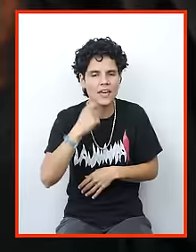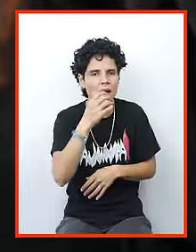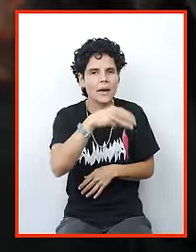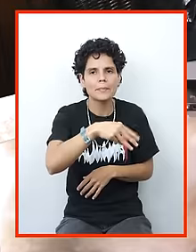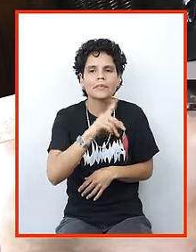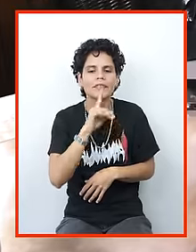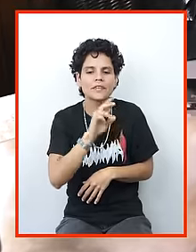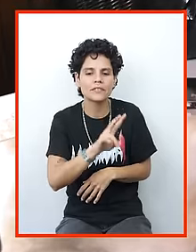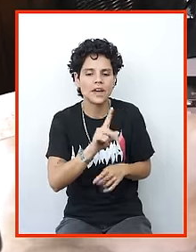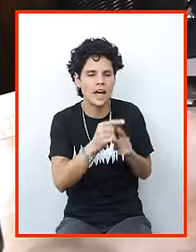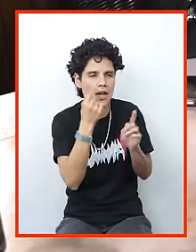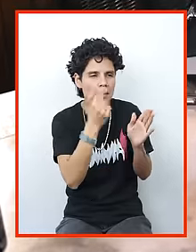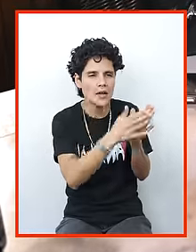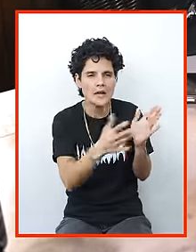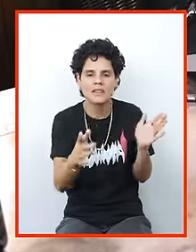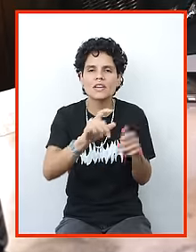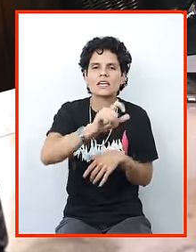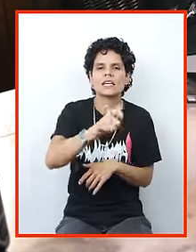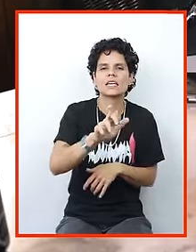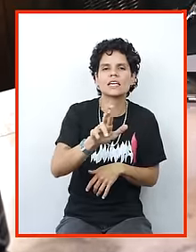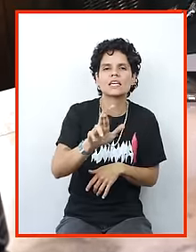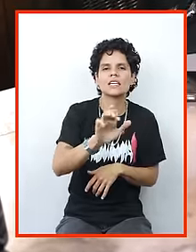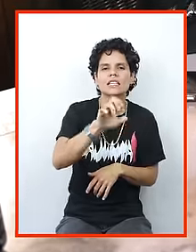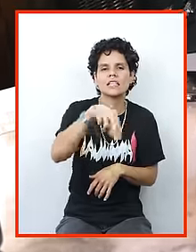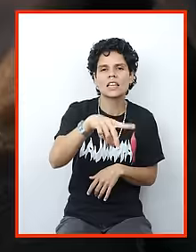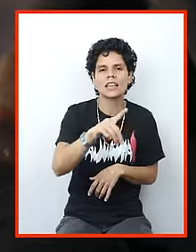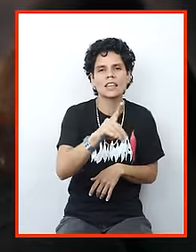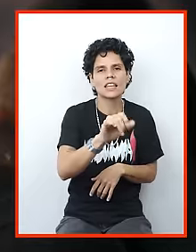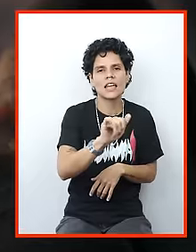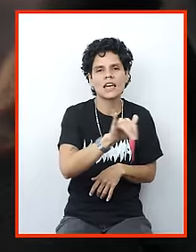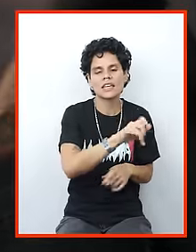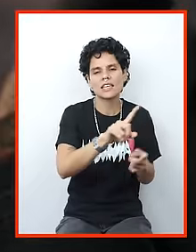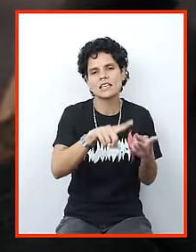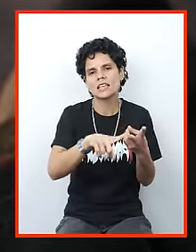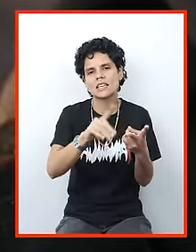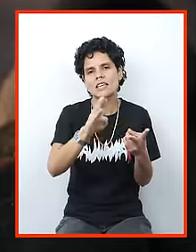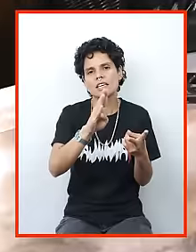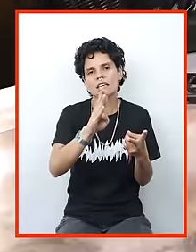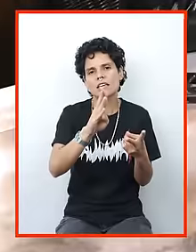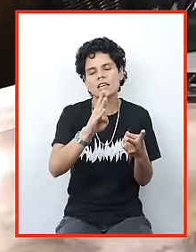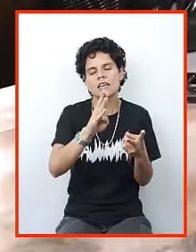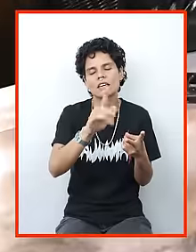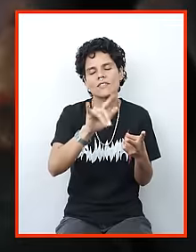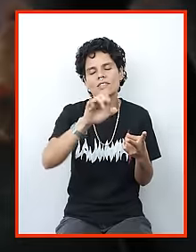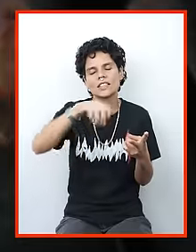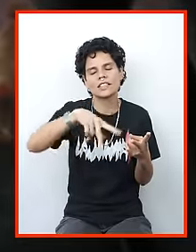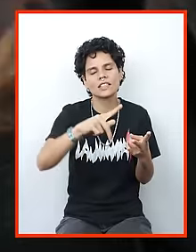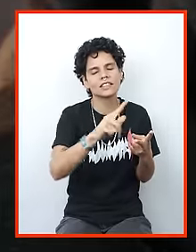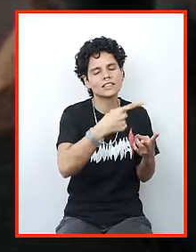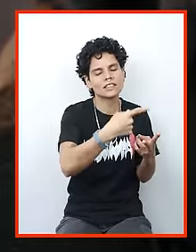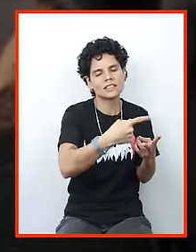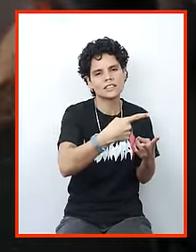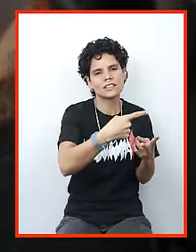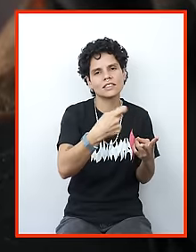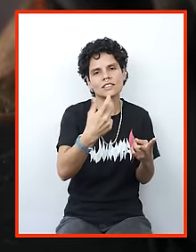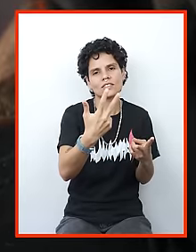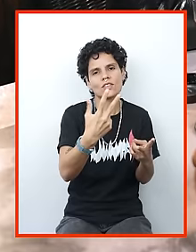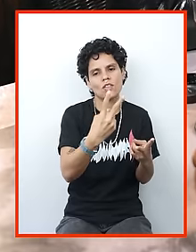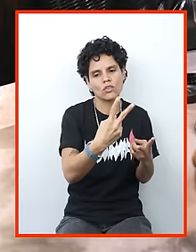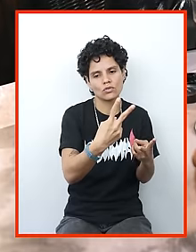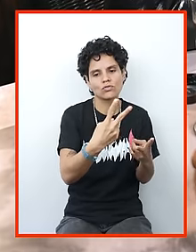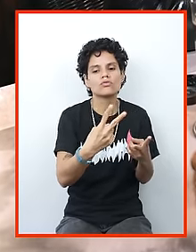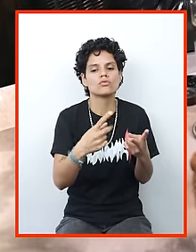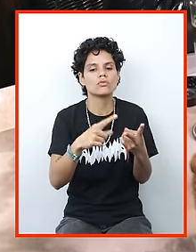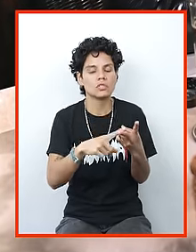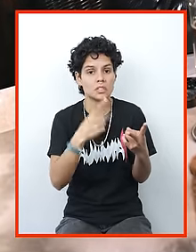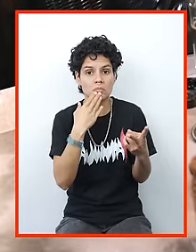día y ahí, no sé, pues, vi unos videos de Green Day, de Blink, y como que pum, me enganché al toque así. Y ahí como desde entonces que estoy rayado con la música. Y mi tata me